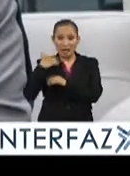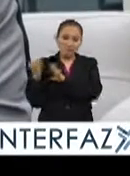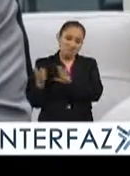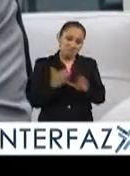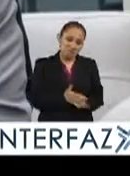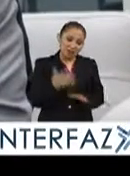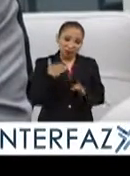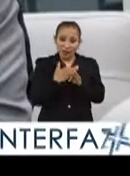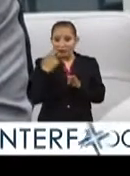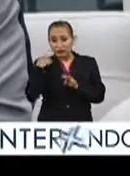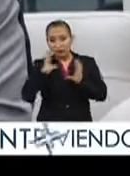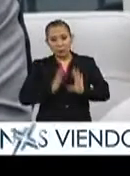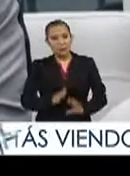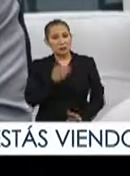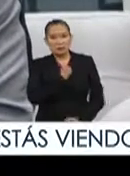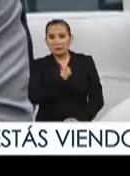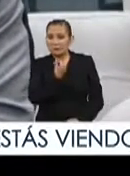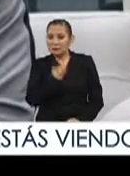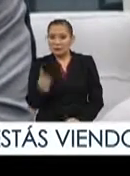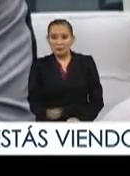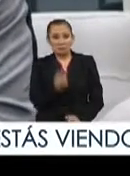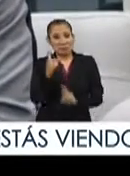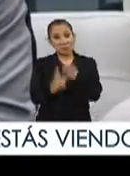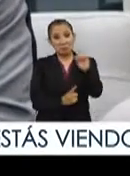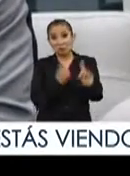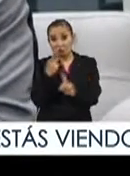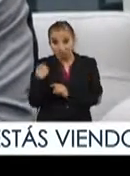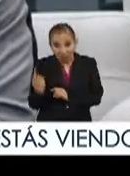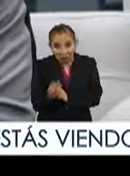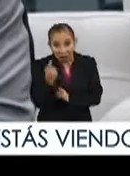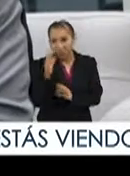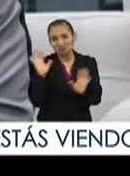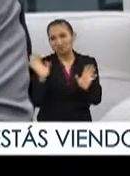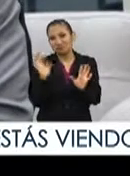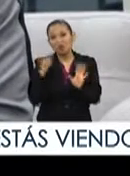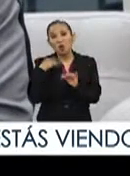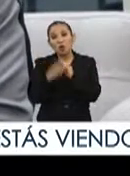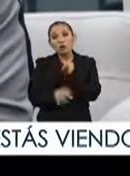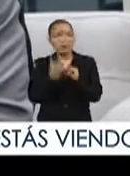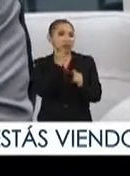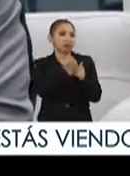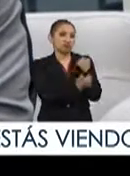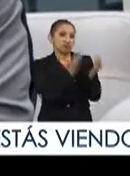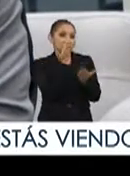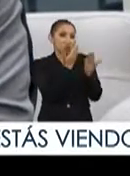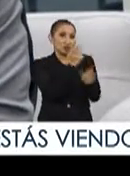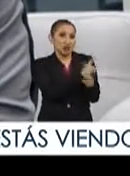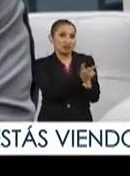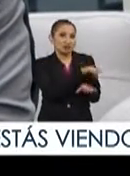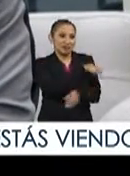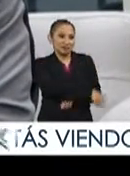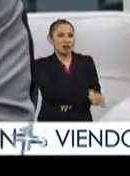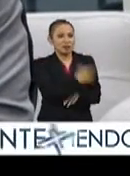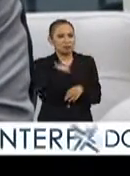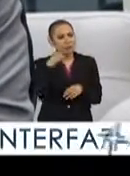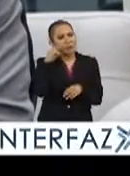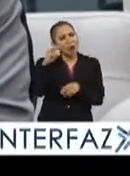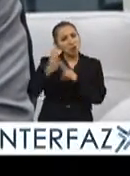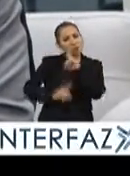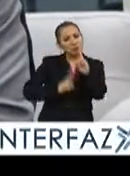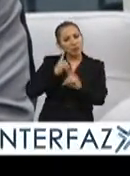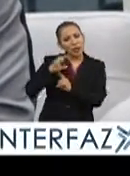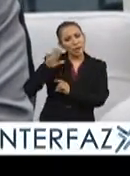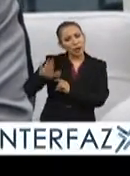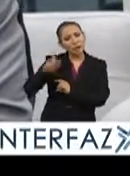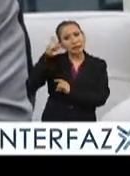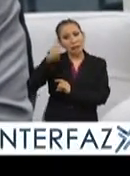día, el cuerpo no va a aguantar para siempre el deporte y lo que va a quedar al final es la carrera. Entonces, pues yo veo el